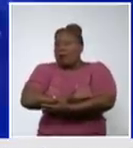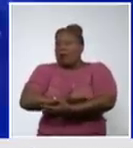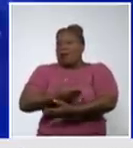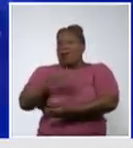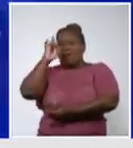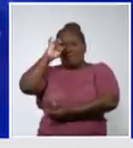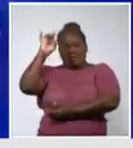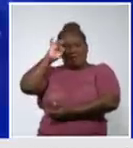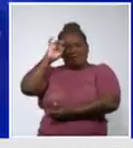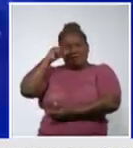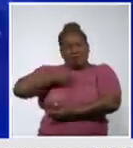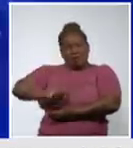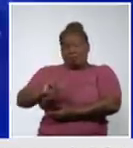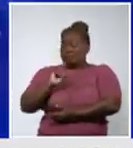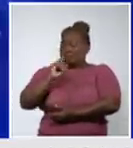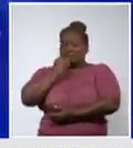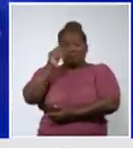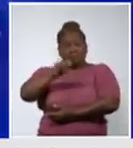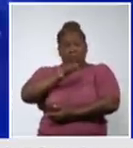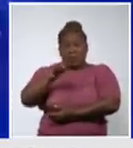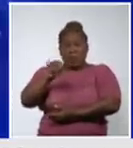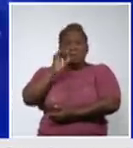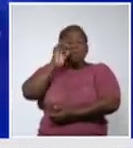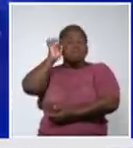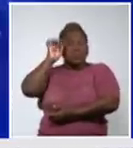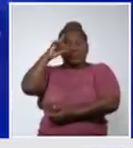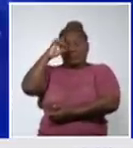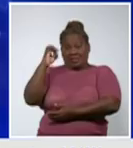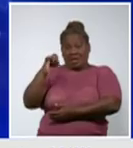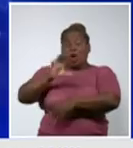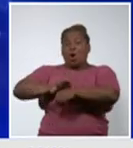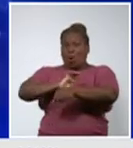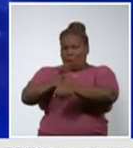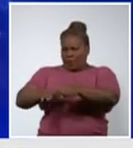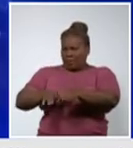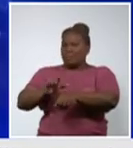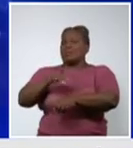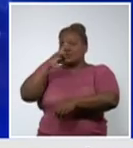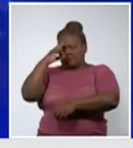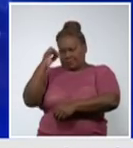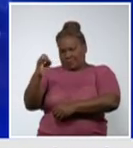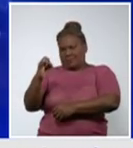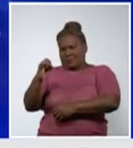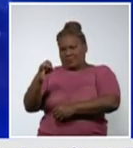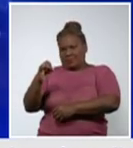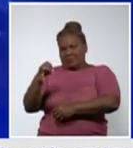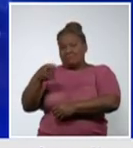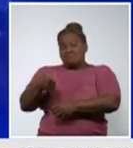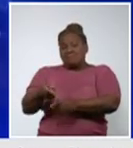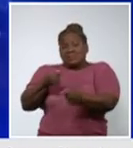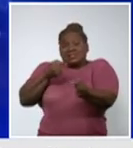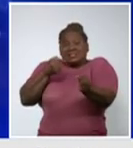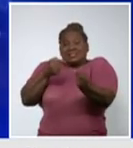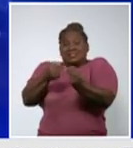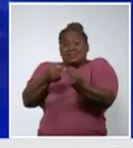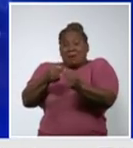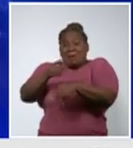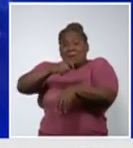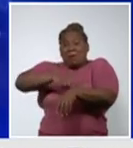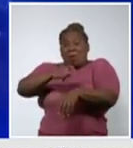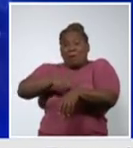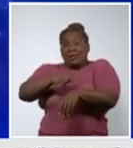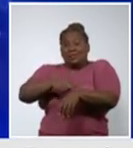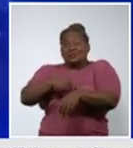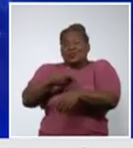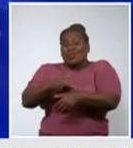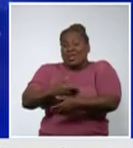leche materna, bueno, creo que de eso se han hecho varios trabajos. ¿Cómo no? Lo que pasa es que la cercanía a la hora de dar el pecho es lo que,